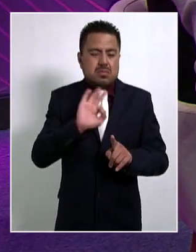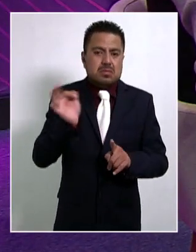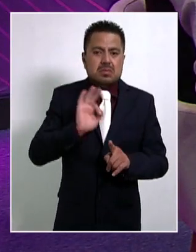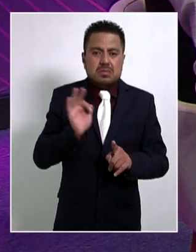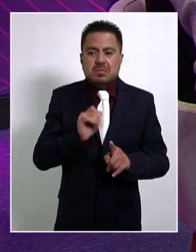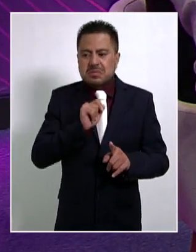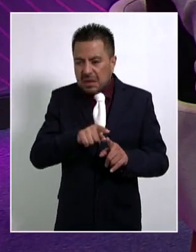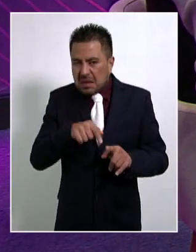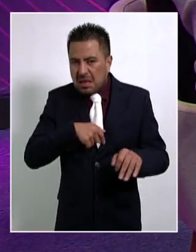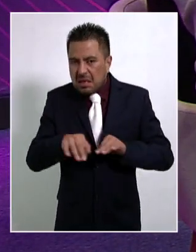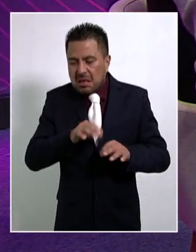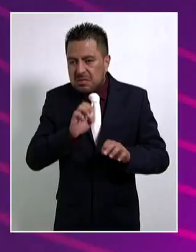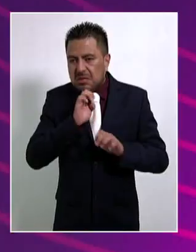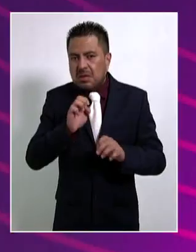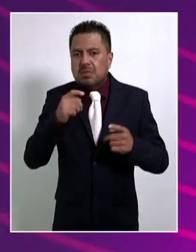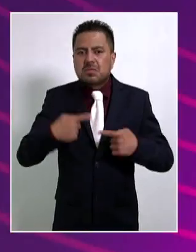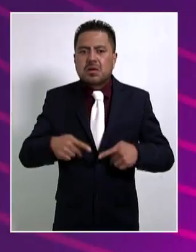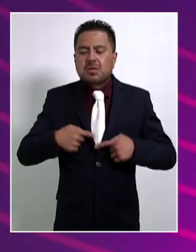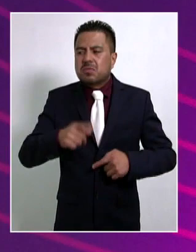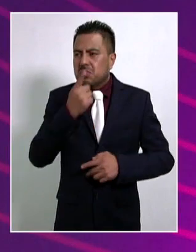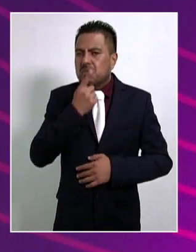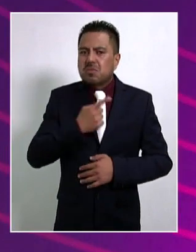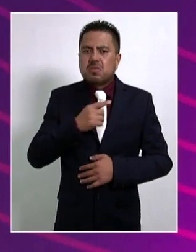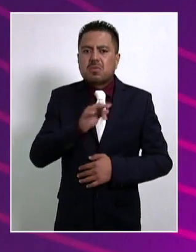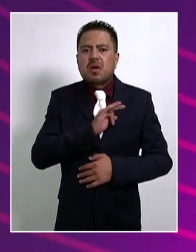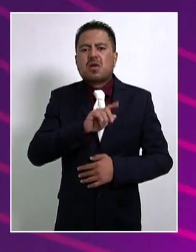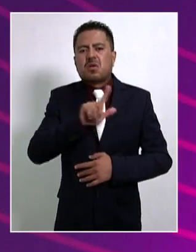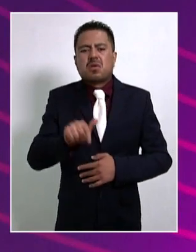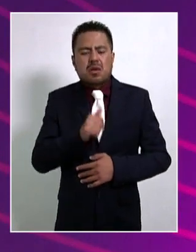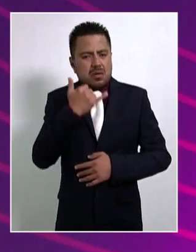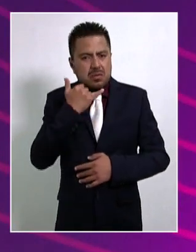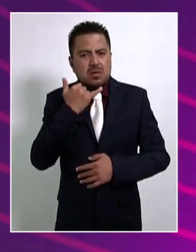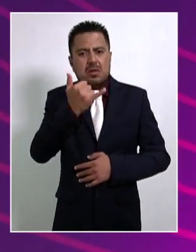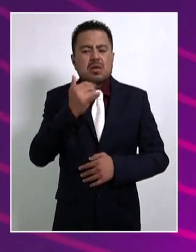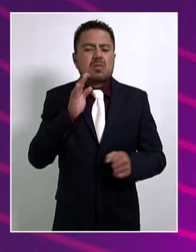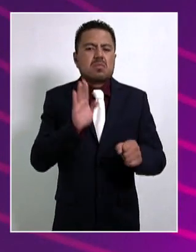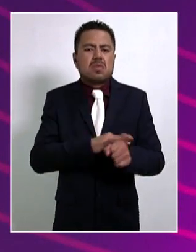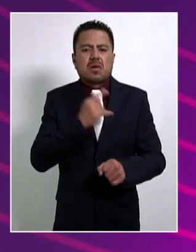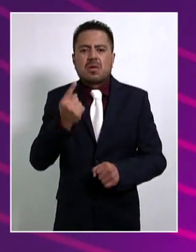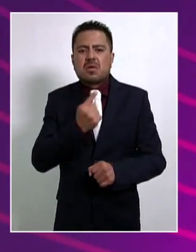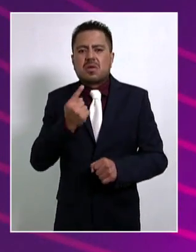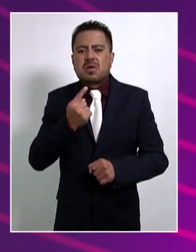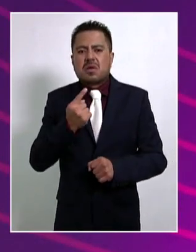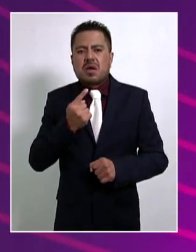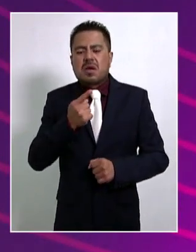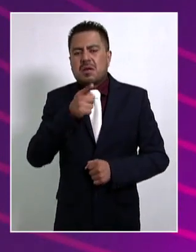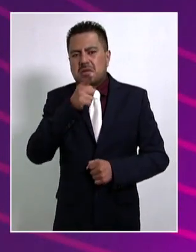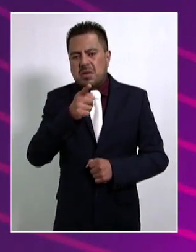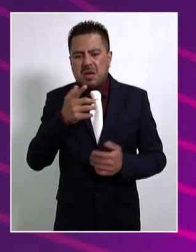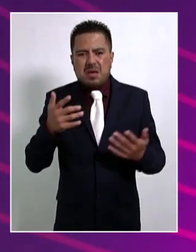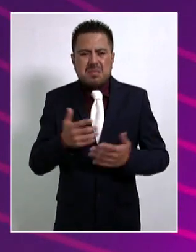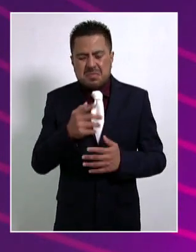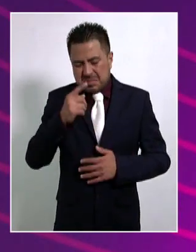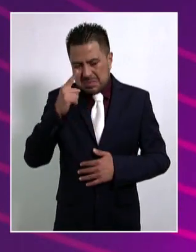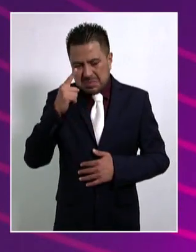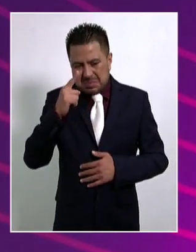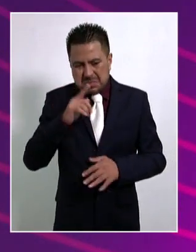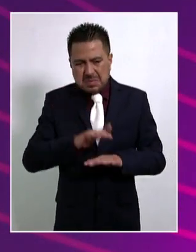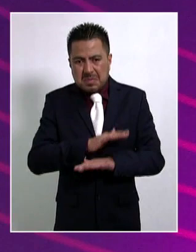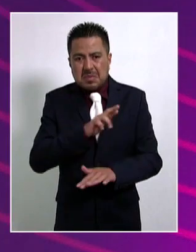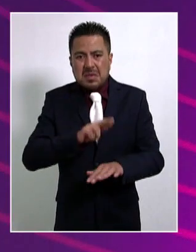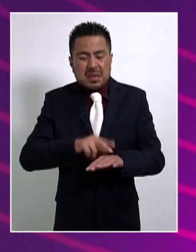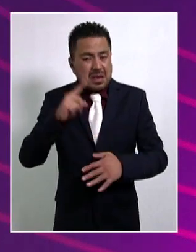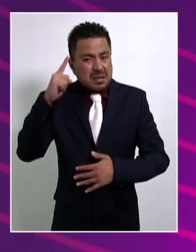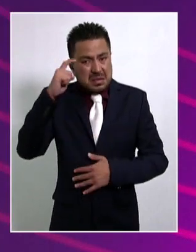probablemente las personas me puedan decir, ¿sabes qué? Luego te llamamos porque va a ser va a ser